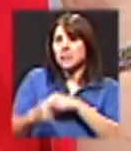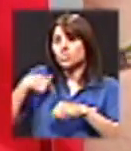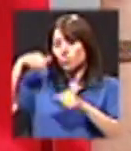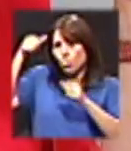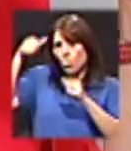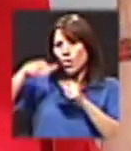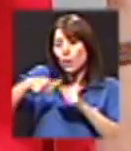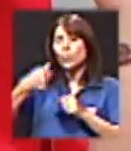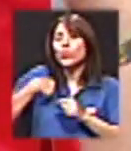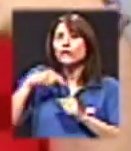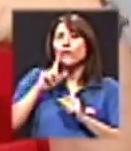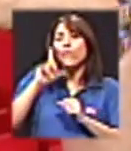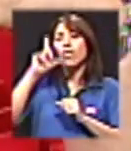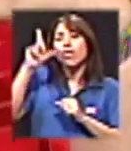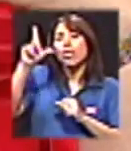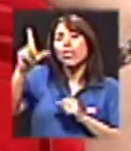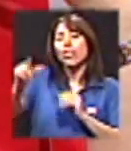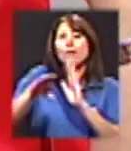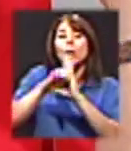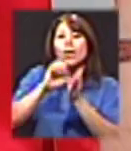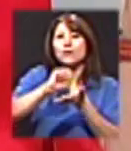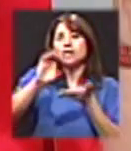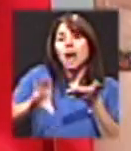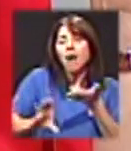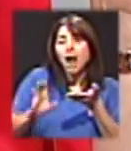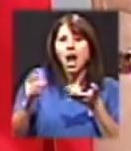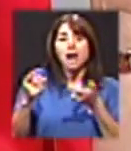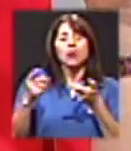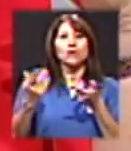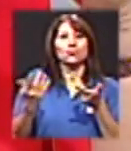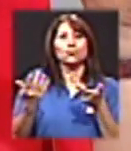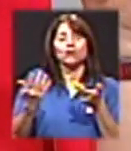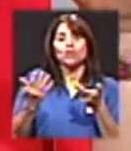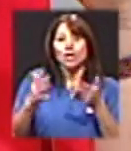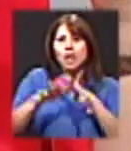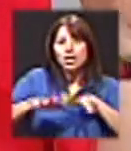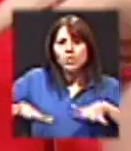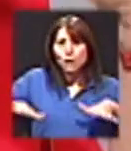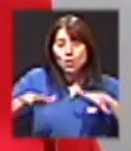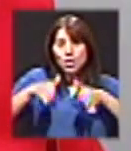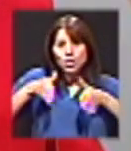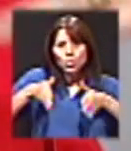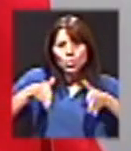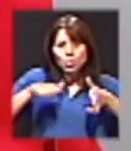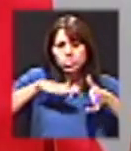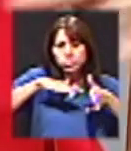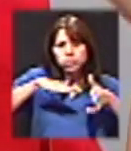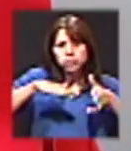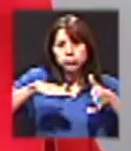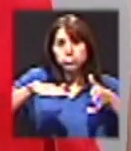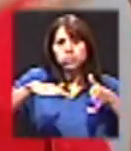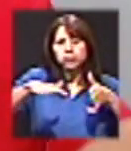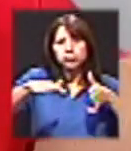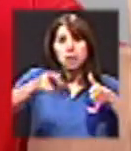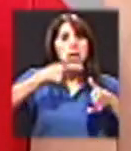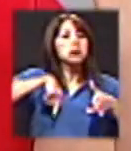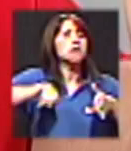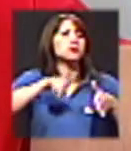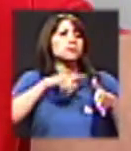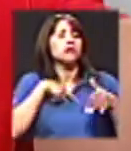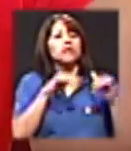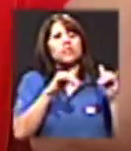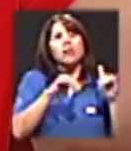De ir a lugares lejanos, que eso yo me acuerdo de San Carlos, con una planta de asfalto y un quebradero, y nosotros caminábamos entre las máquinas y nos subíamos